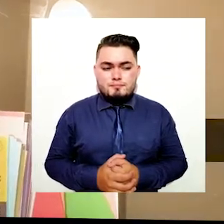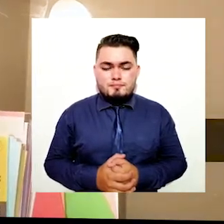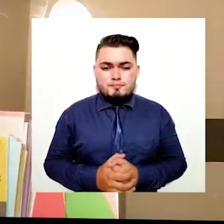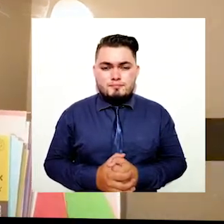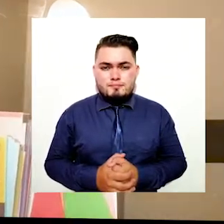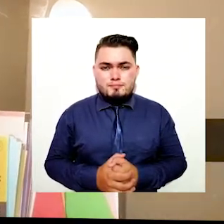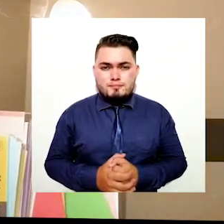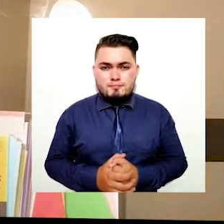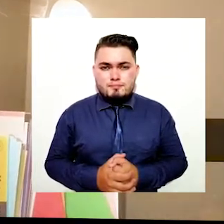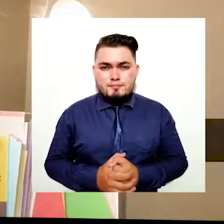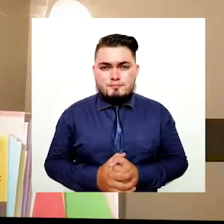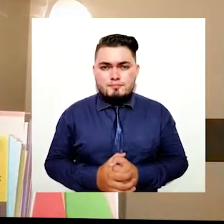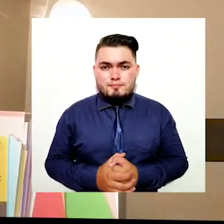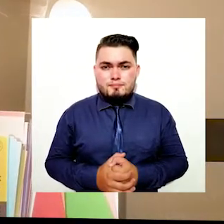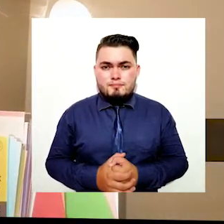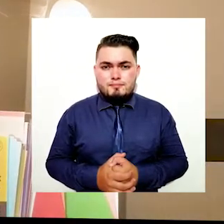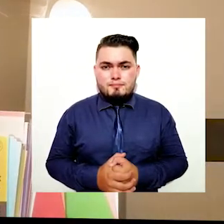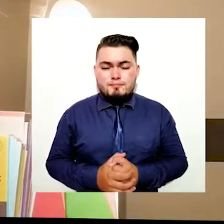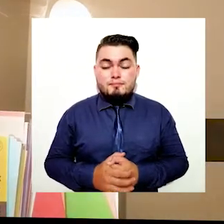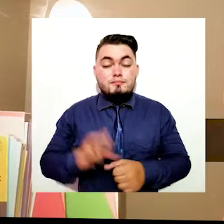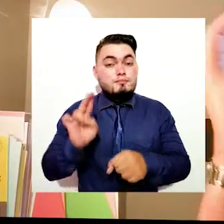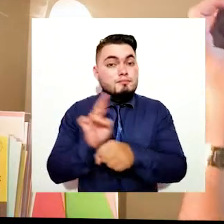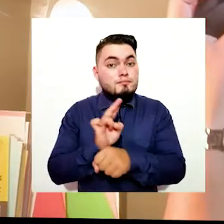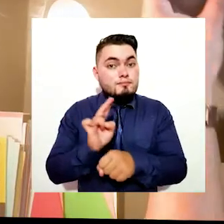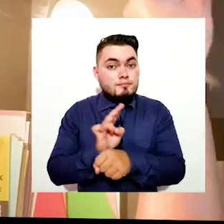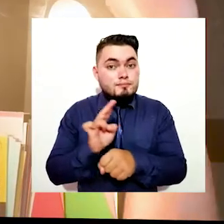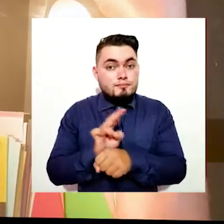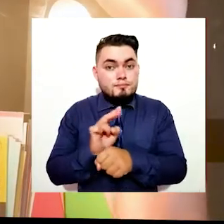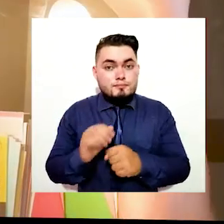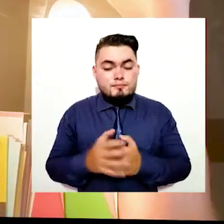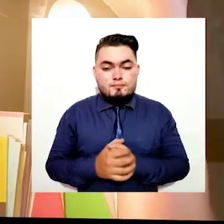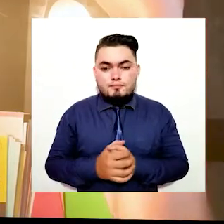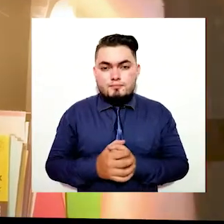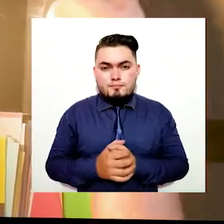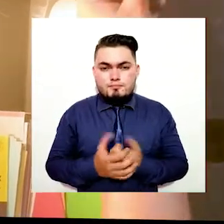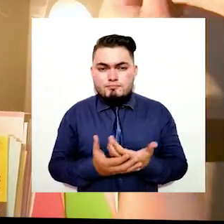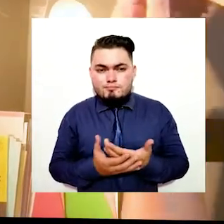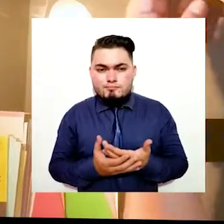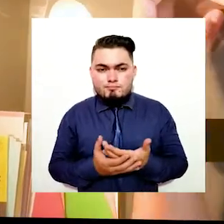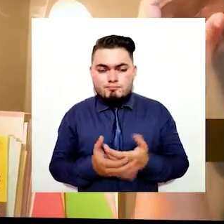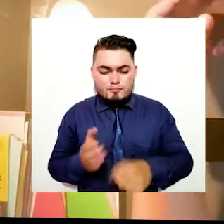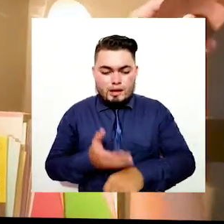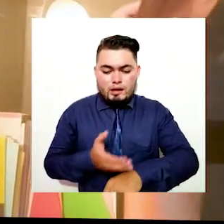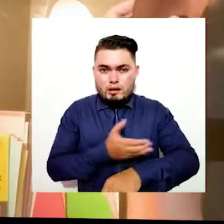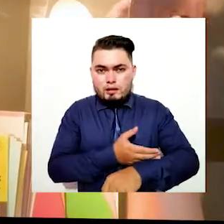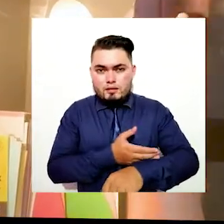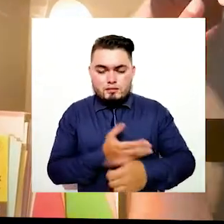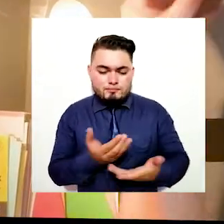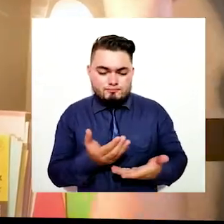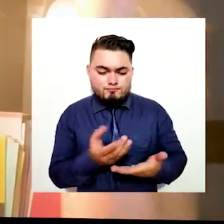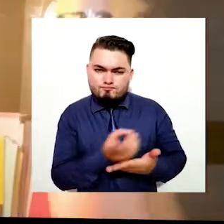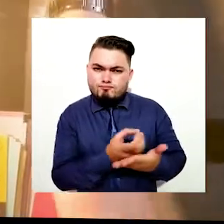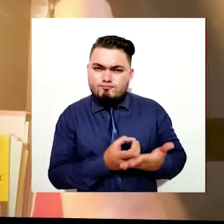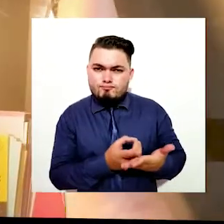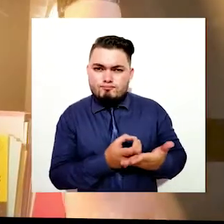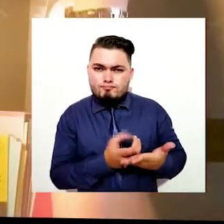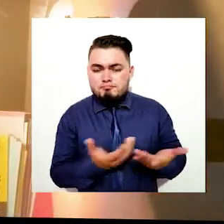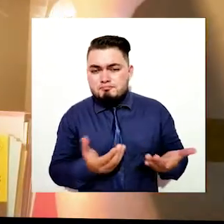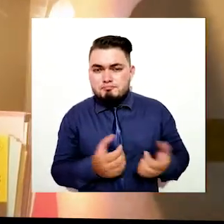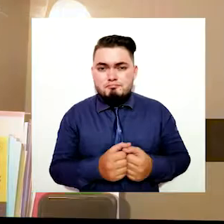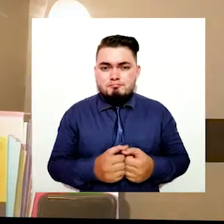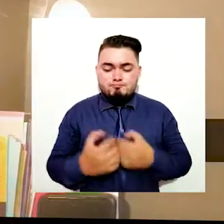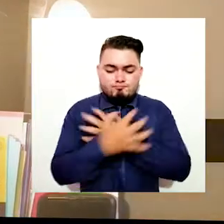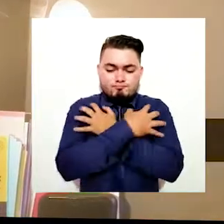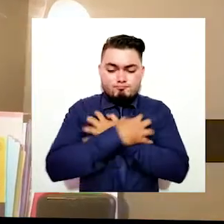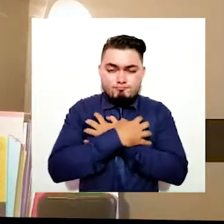Y vamos a utilizar también este diseño del rostro de un oso panda. Lo vamos a tener ya